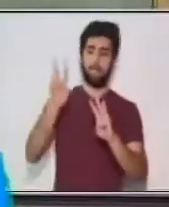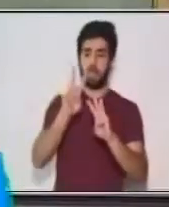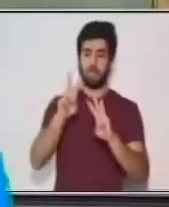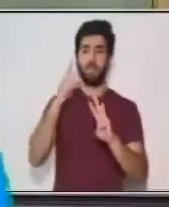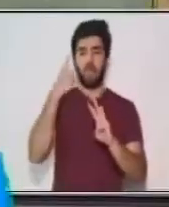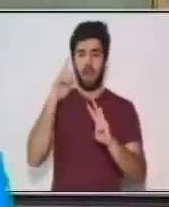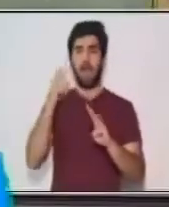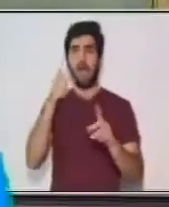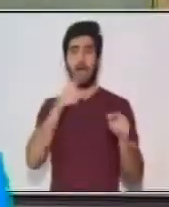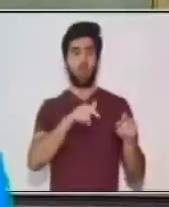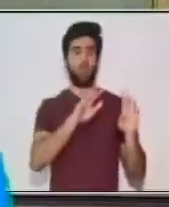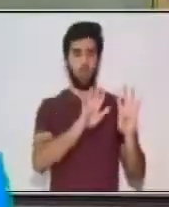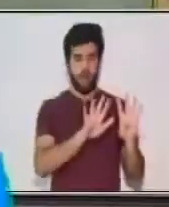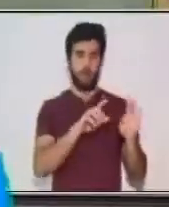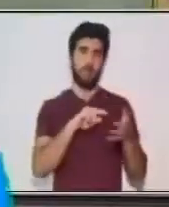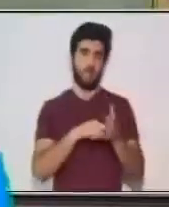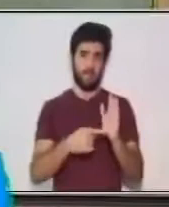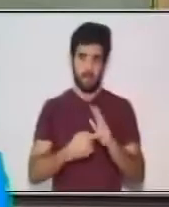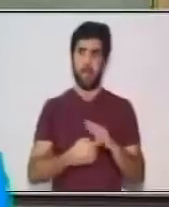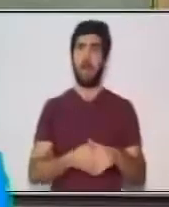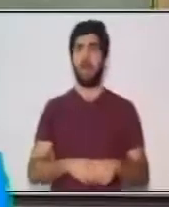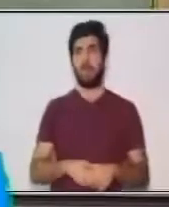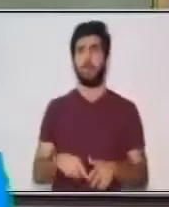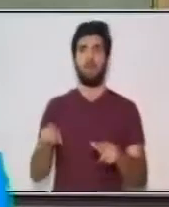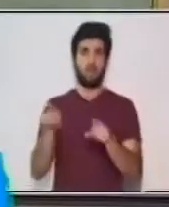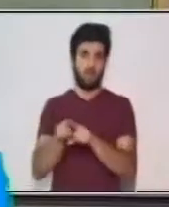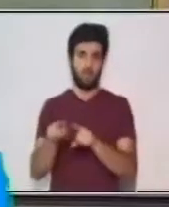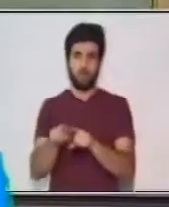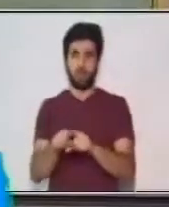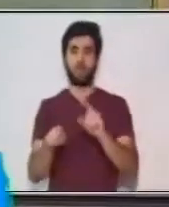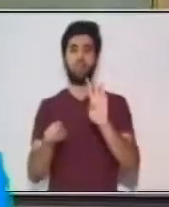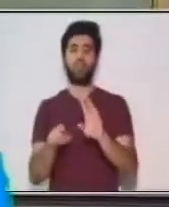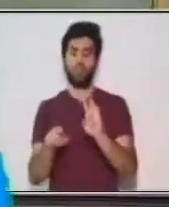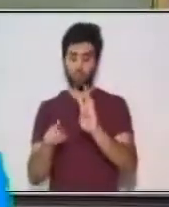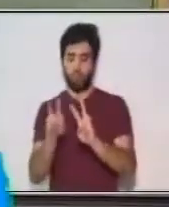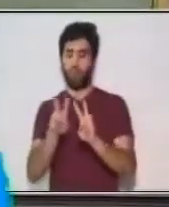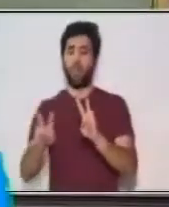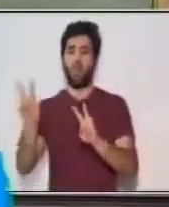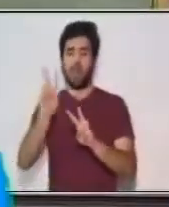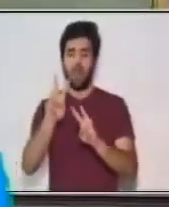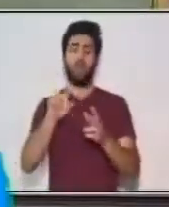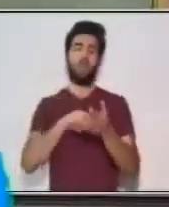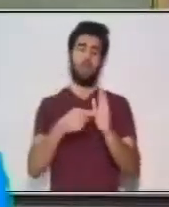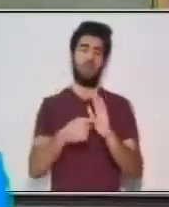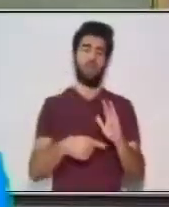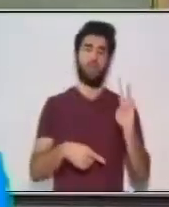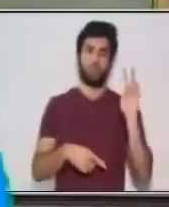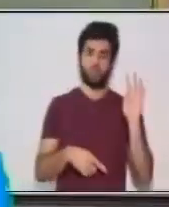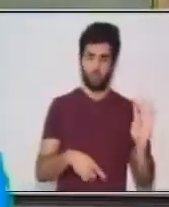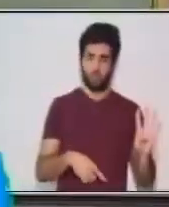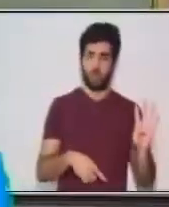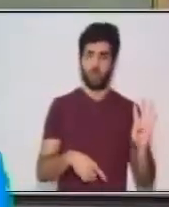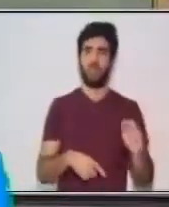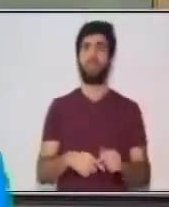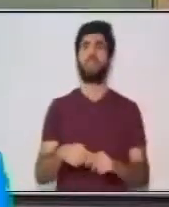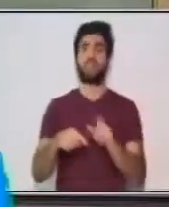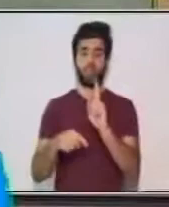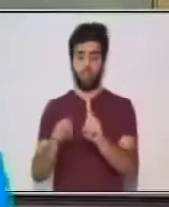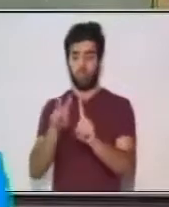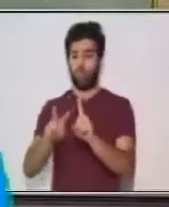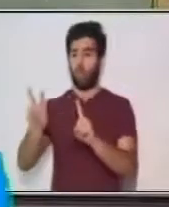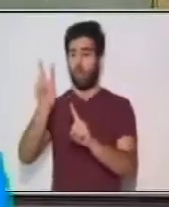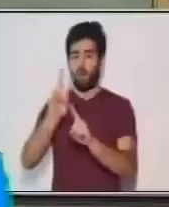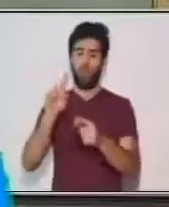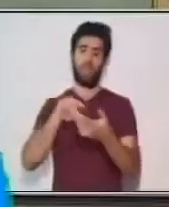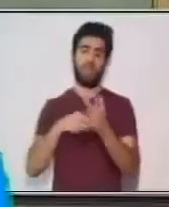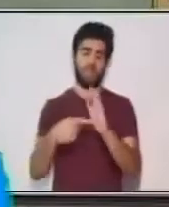9. 2 al cuadrado es la representación en potencia de 4. Y 1 al cuadrado es la representación en potencias de